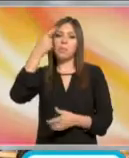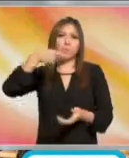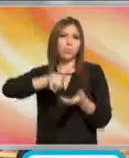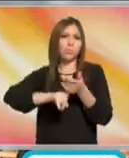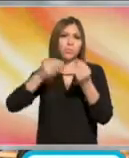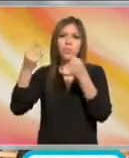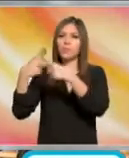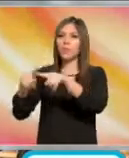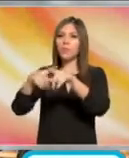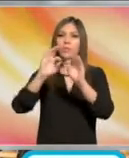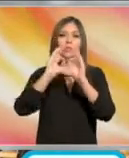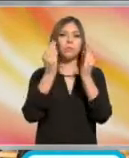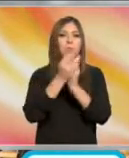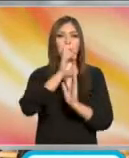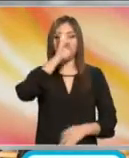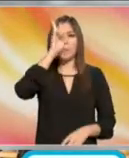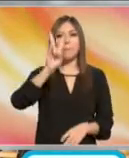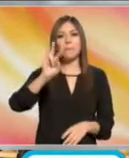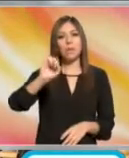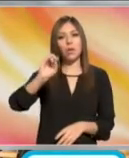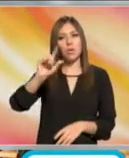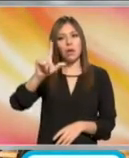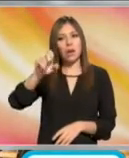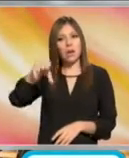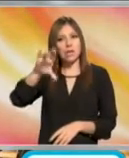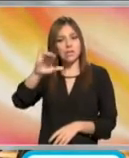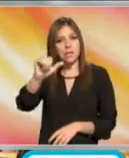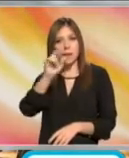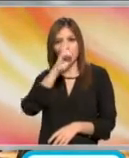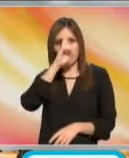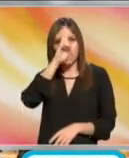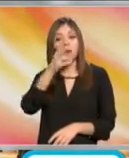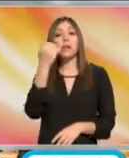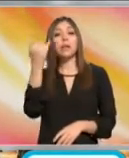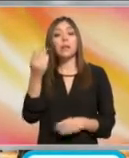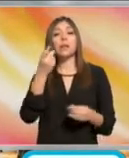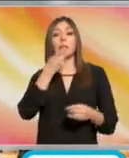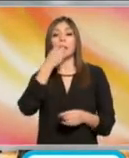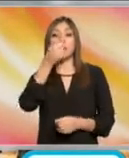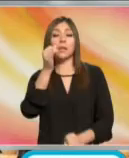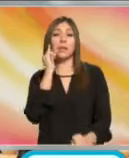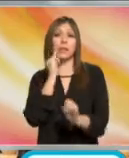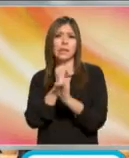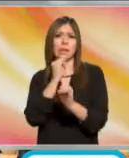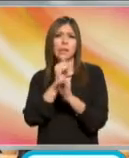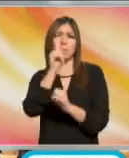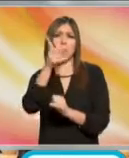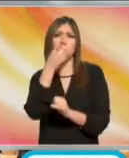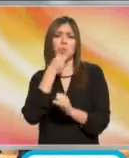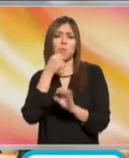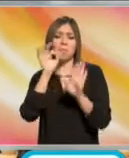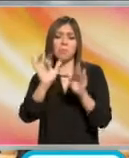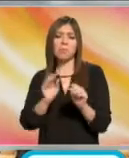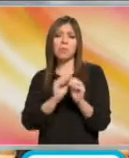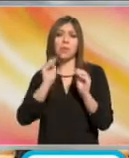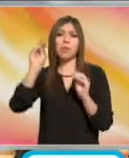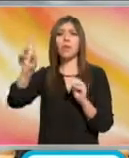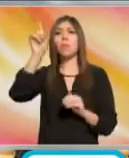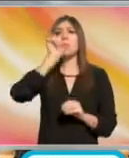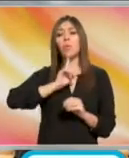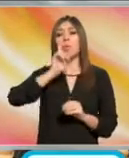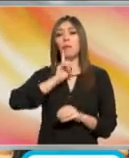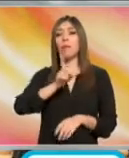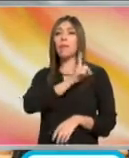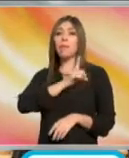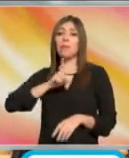que por cierto por ahí salió una nota en internet donde un señor dice que las mujeres debemos ganar menos porque somos menos inteligentes,